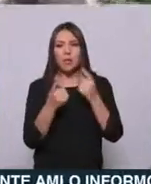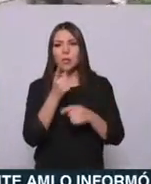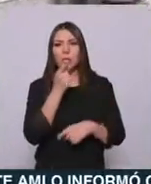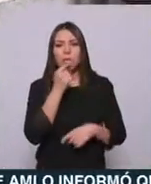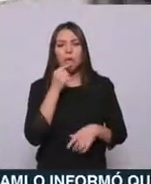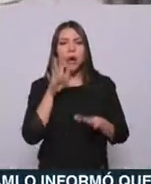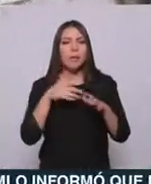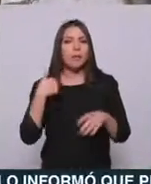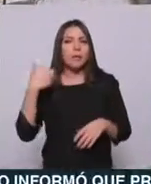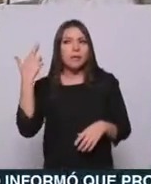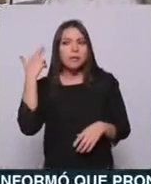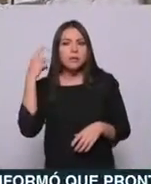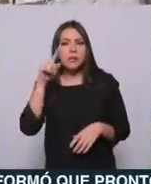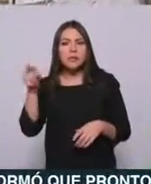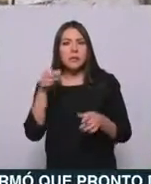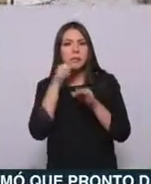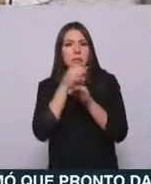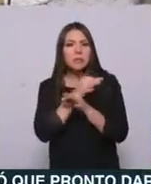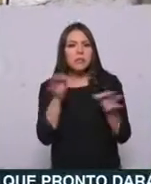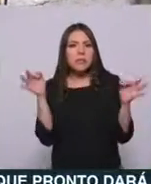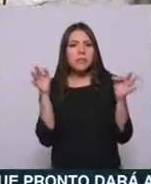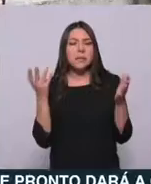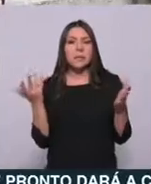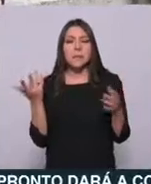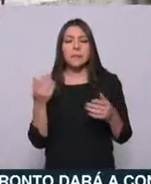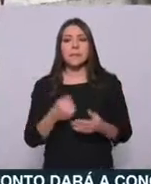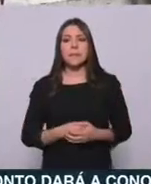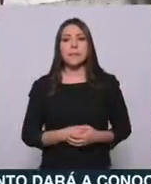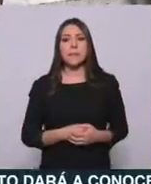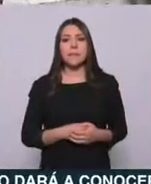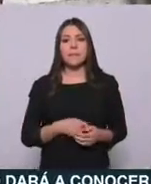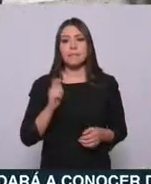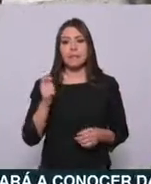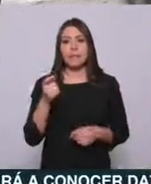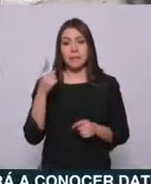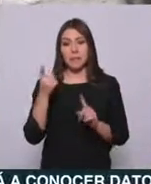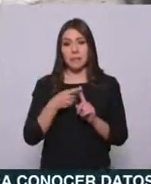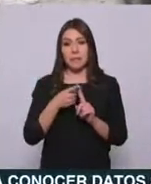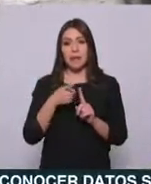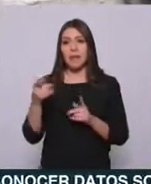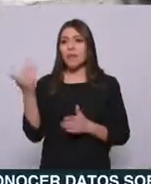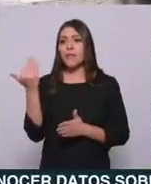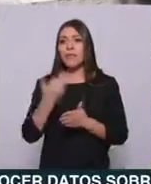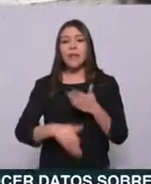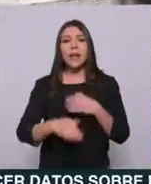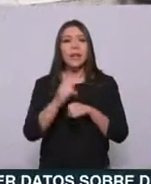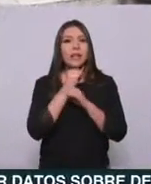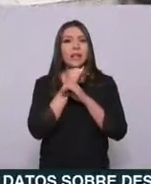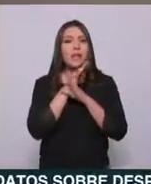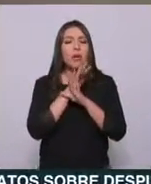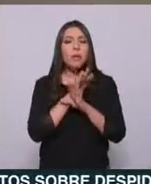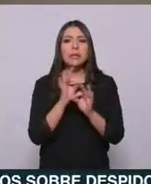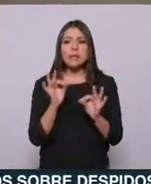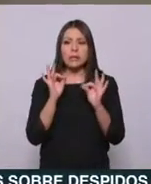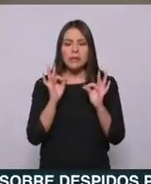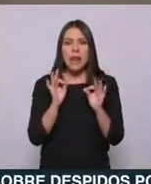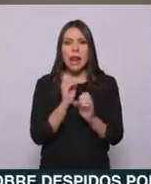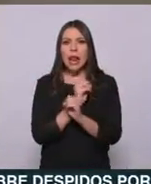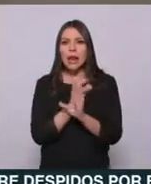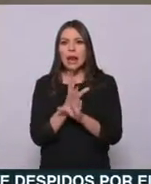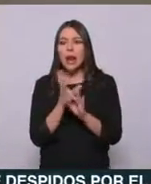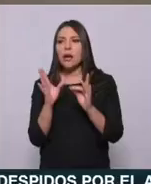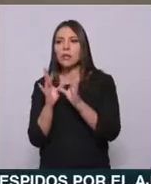lo que he escuchado públicamente, pues es que primero hay una gran desinformación. No tienen información concreta de cómo